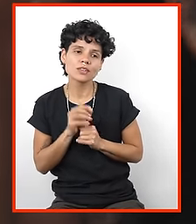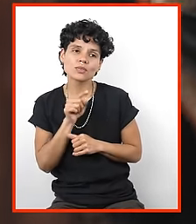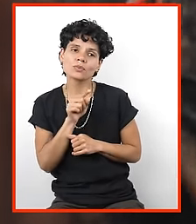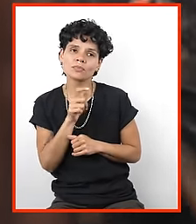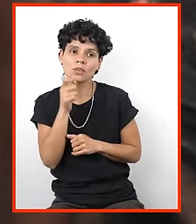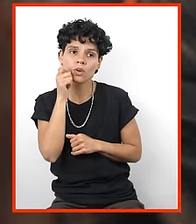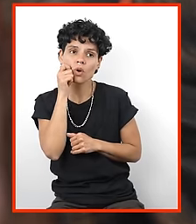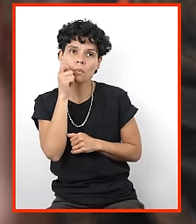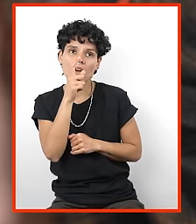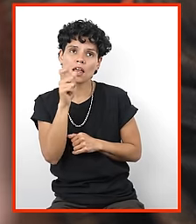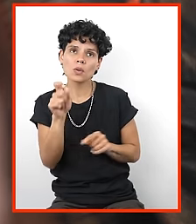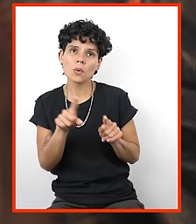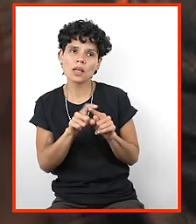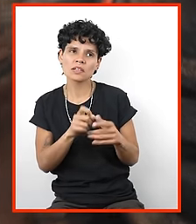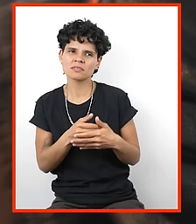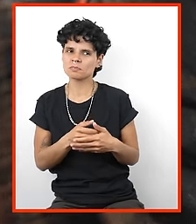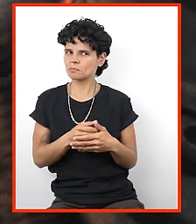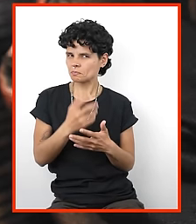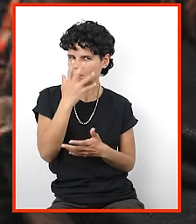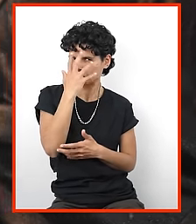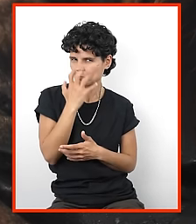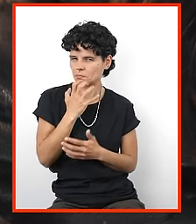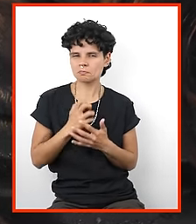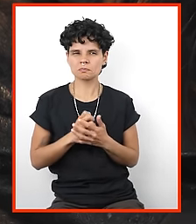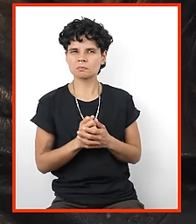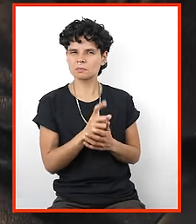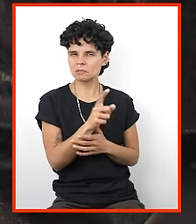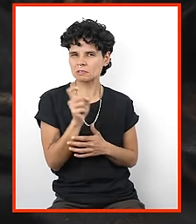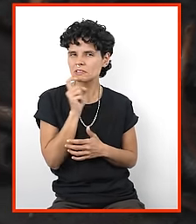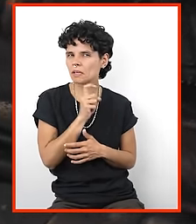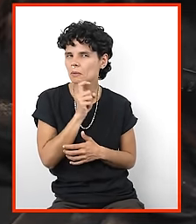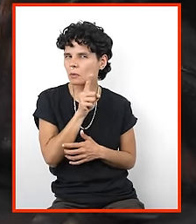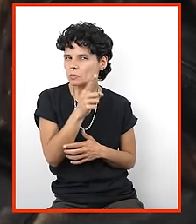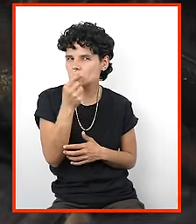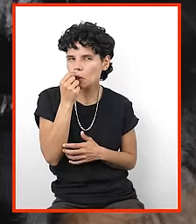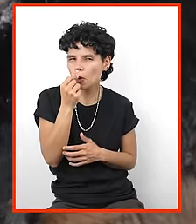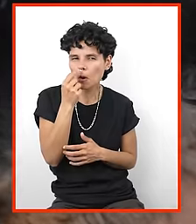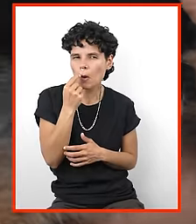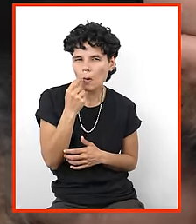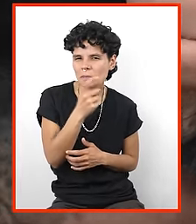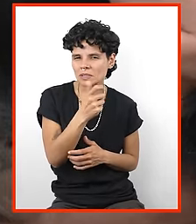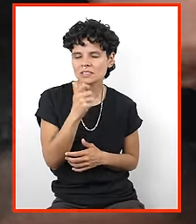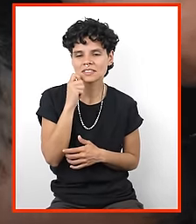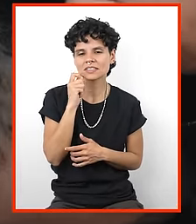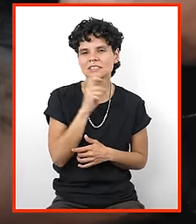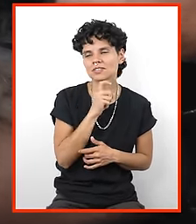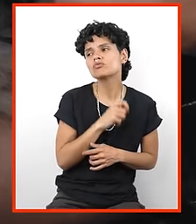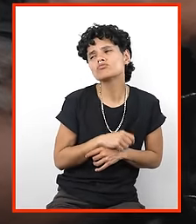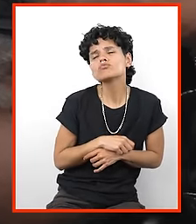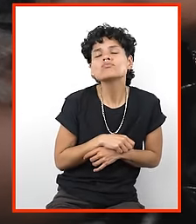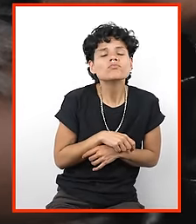Pero tu dueño humano parece que no está muy feliz con mi presencia, es un poco celosín. Sí, lo siento mucho. Es que a